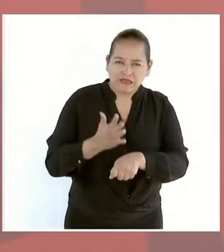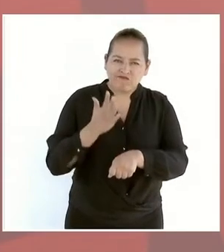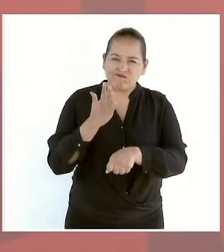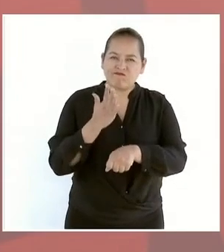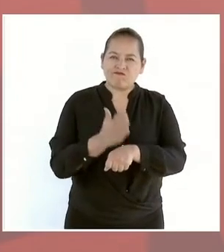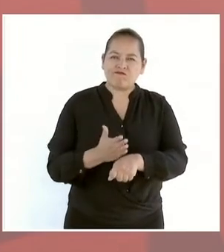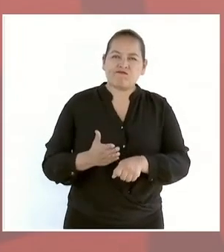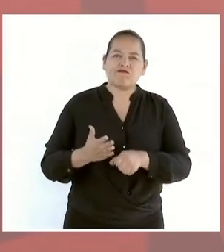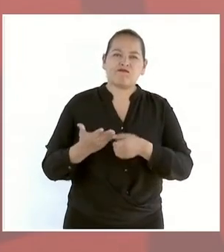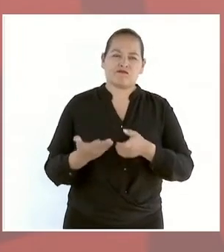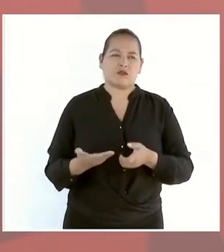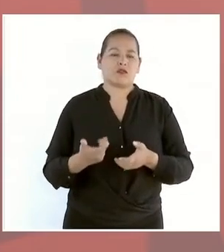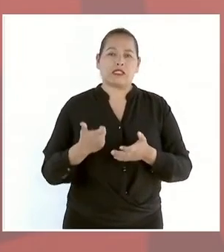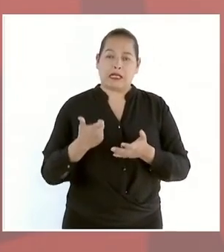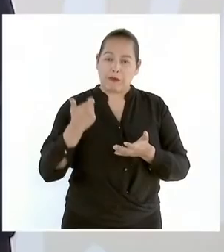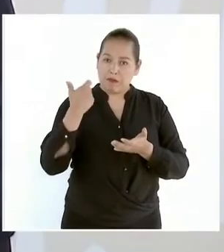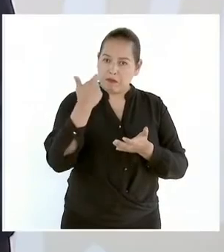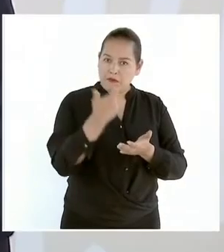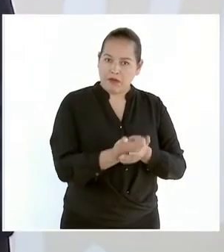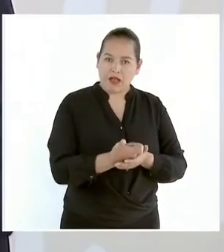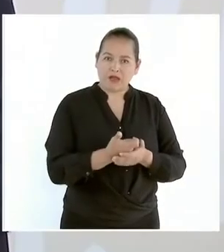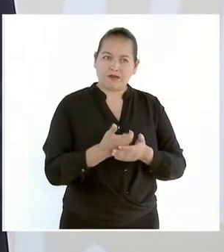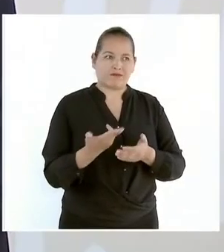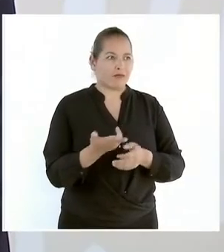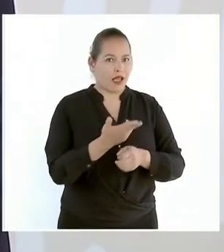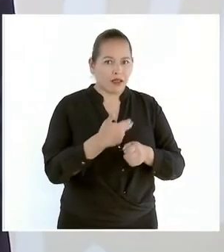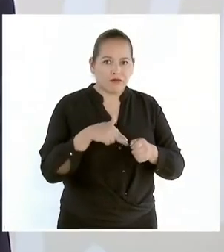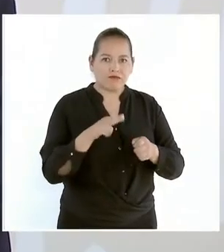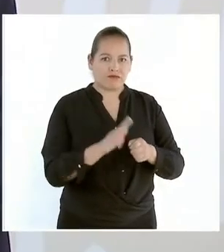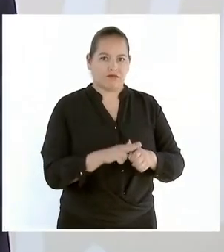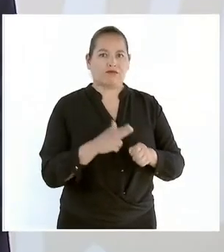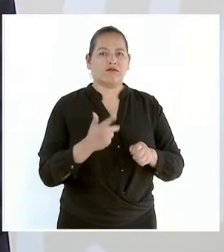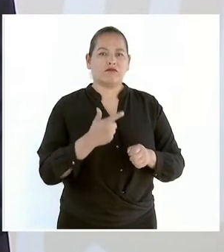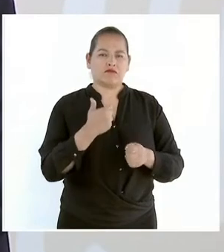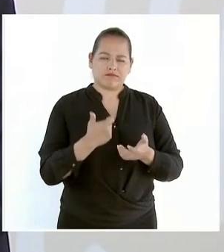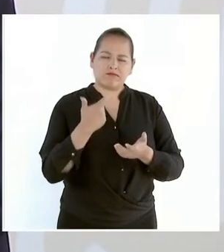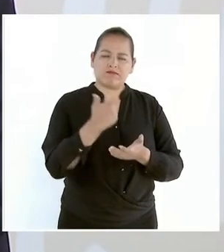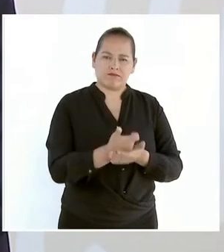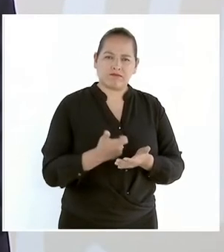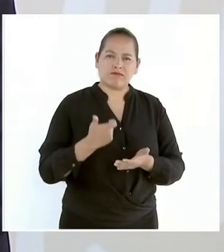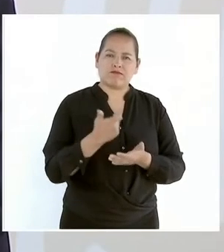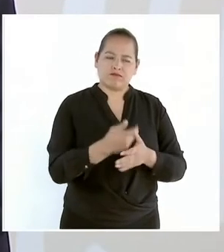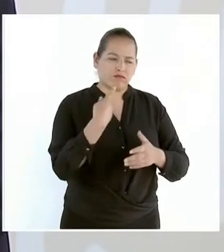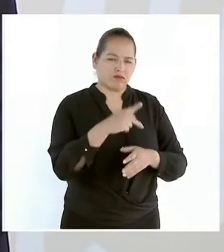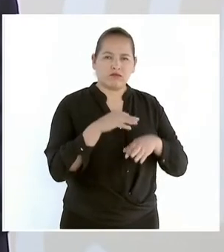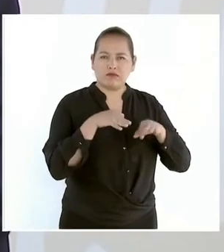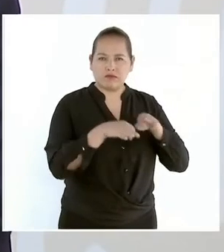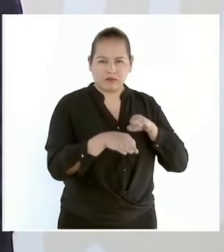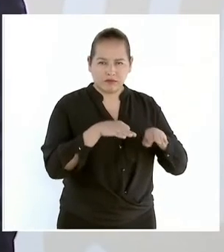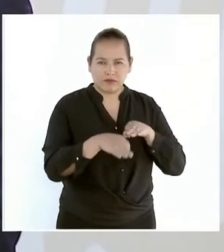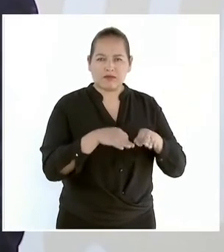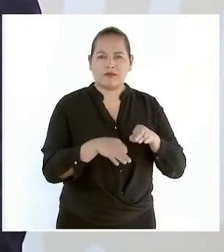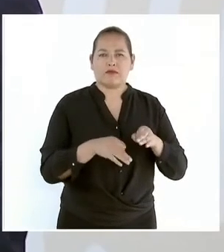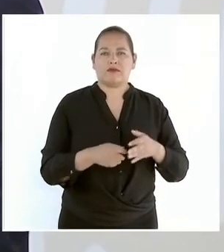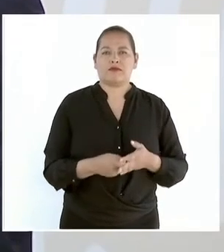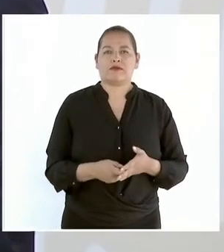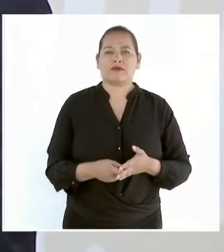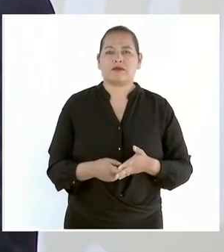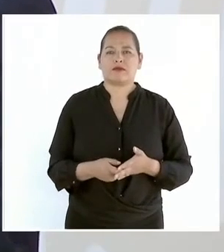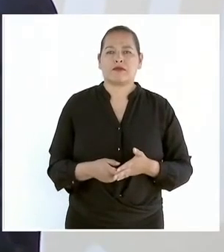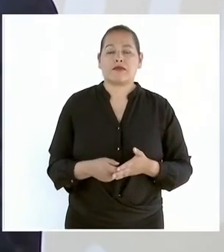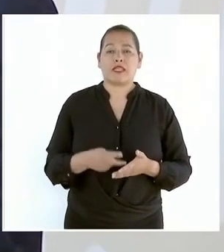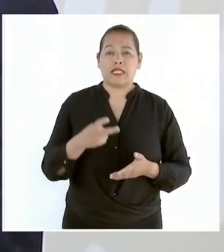de los salarios estos hechos causaron la pérdida del